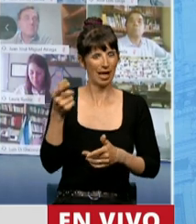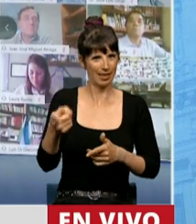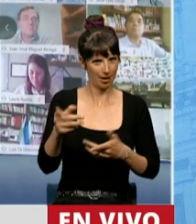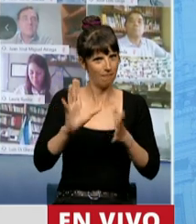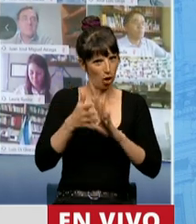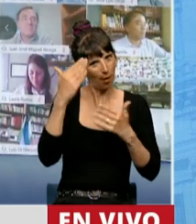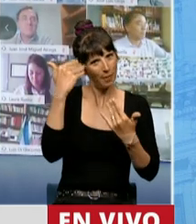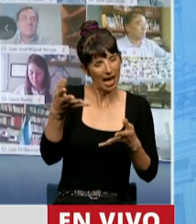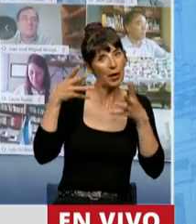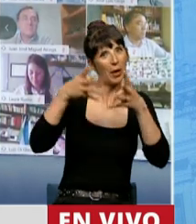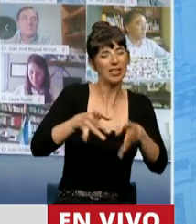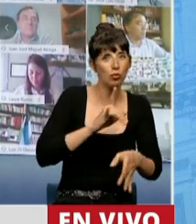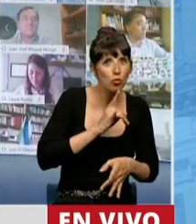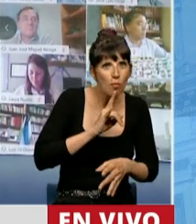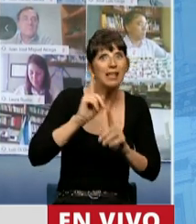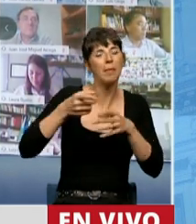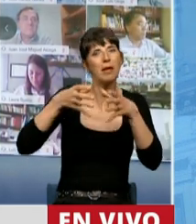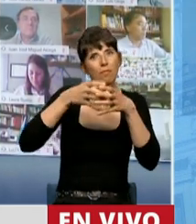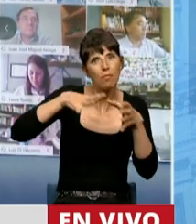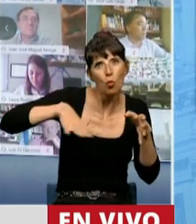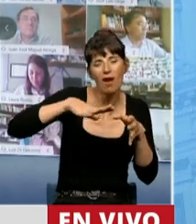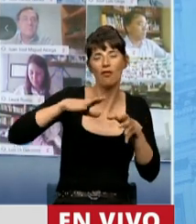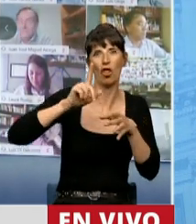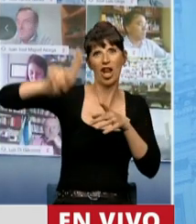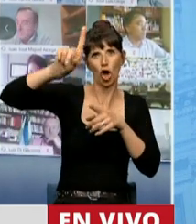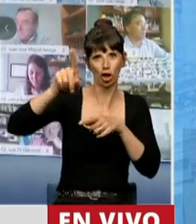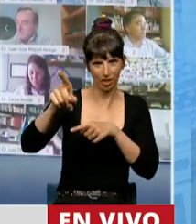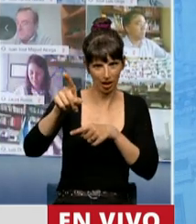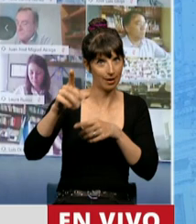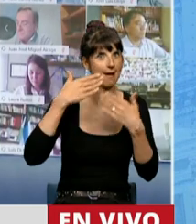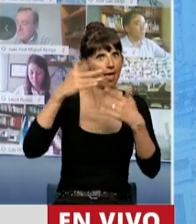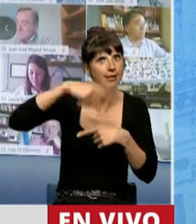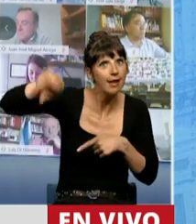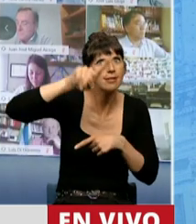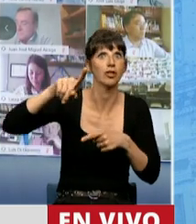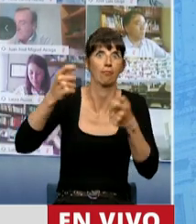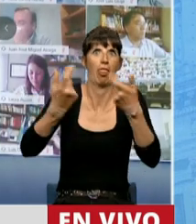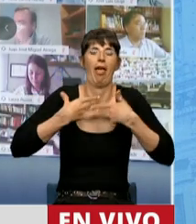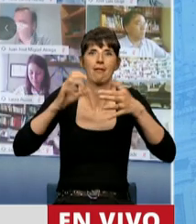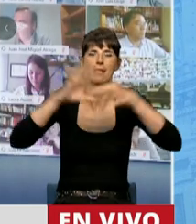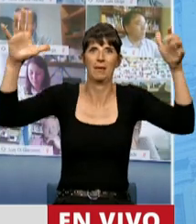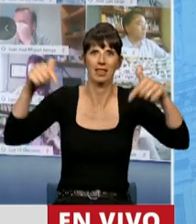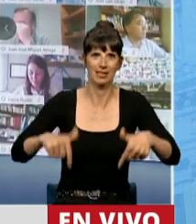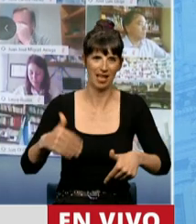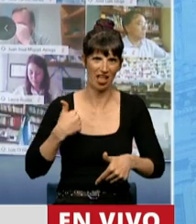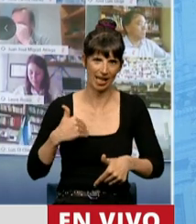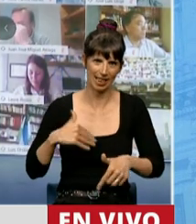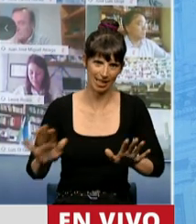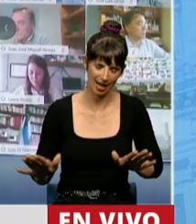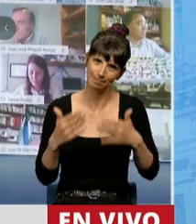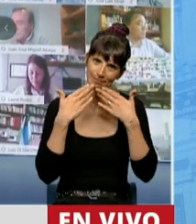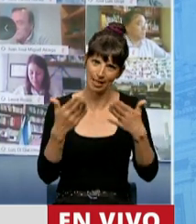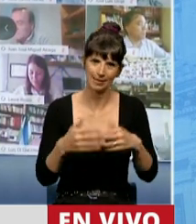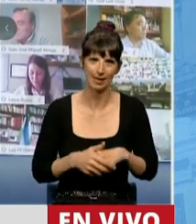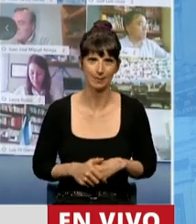tucumán y a los pueblos del Norte que fueron partícipe fundamental en la historia de nuestra patria Muchas gracias